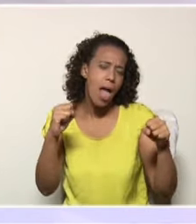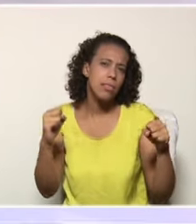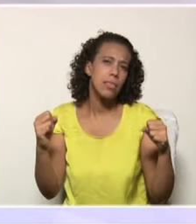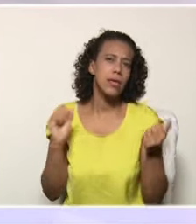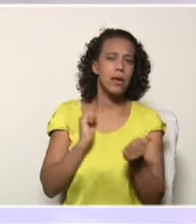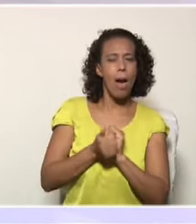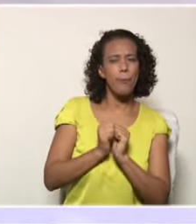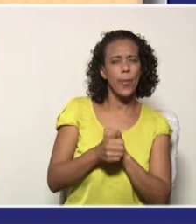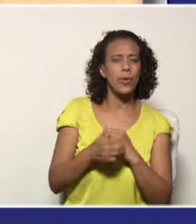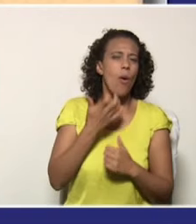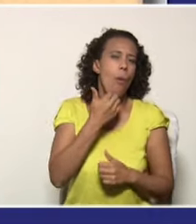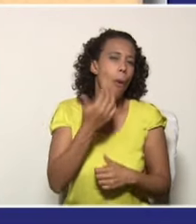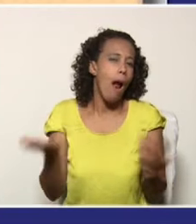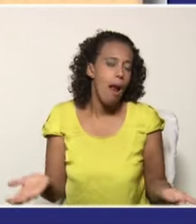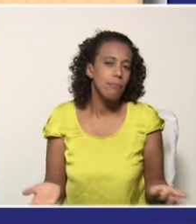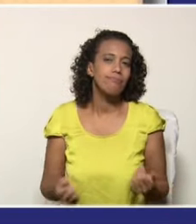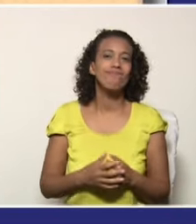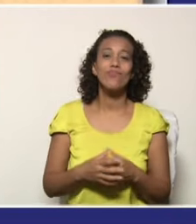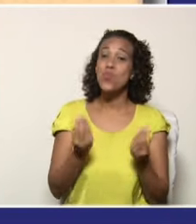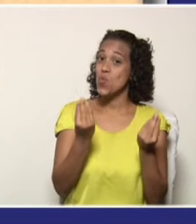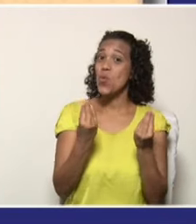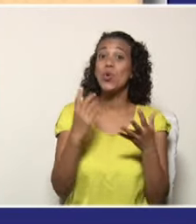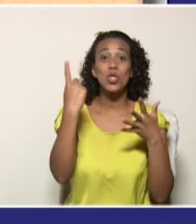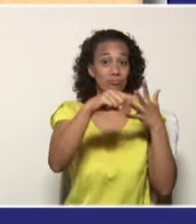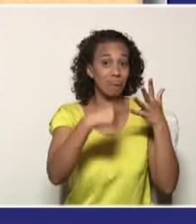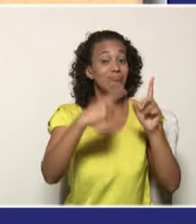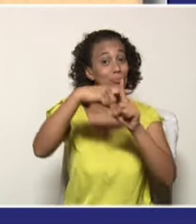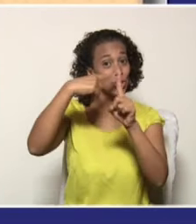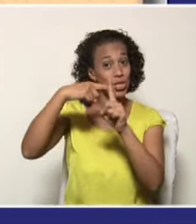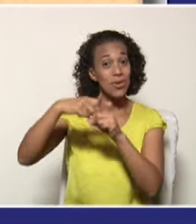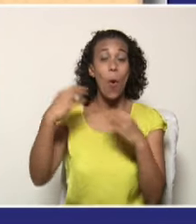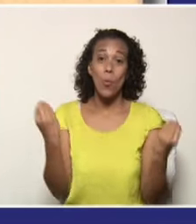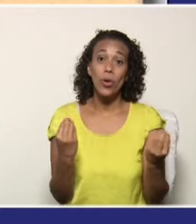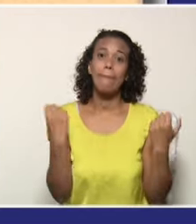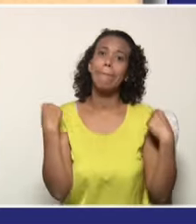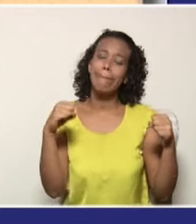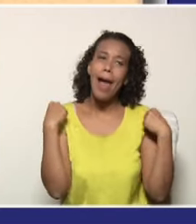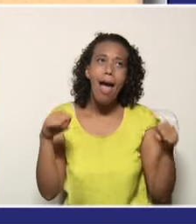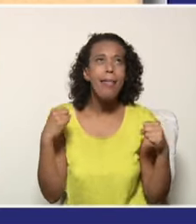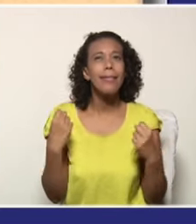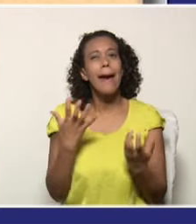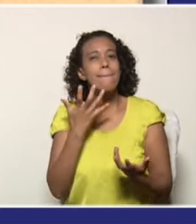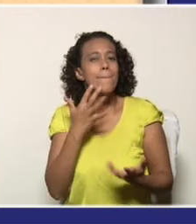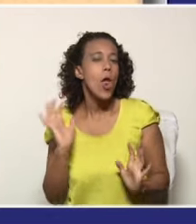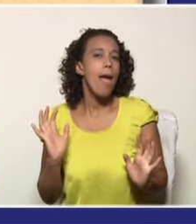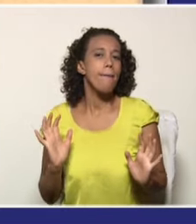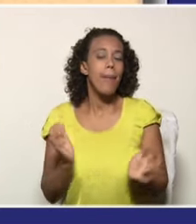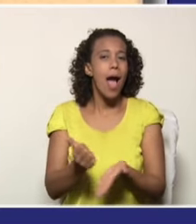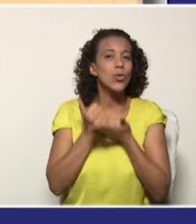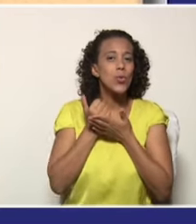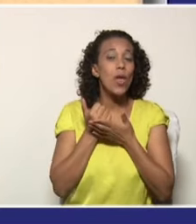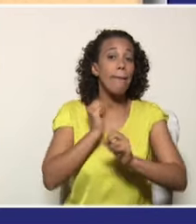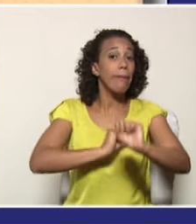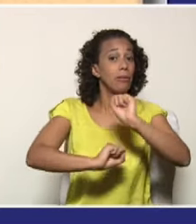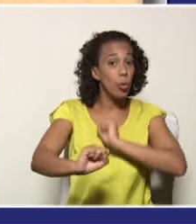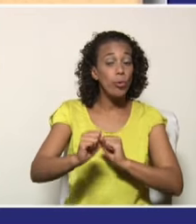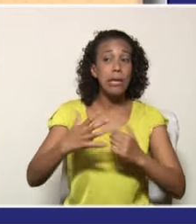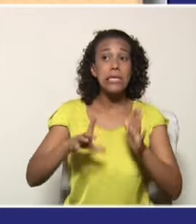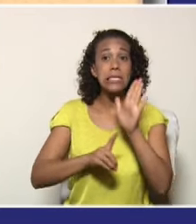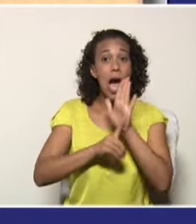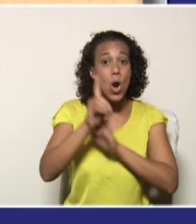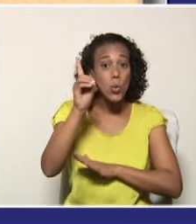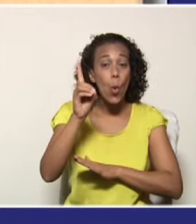físico? Son muchos los beneficios. Práctica beneficiosa en la prevención,